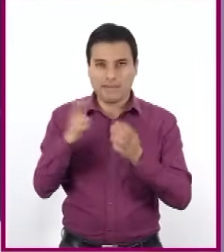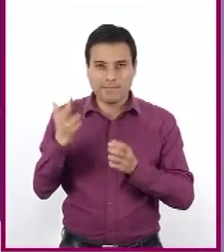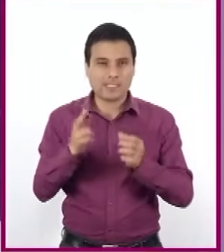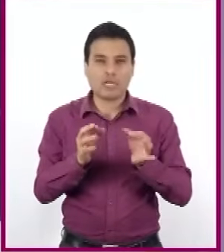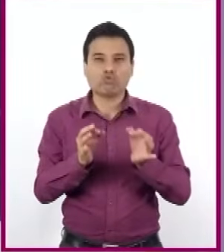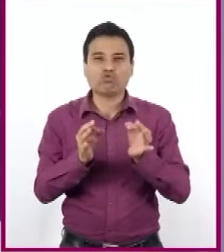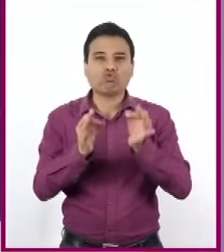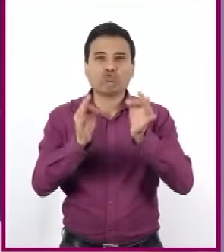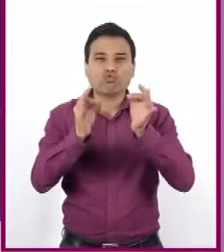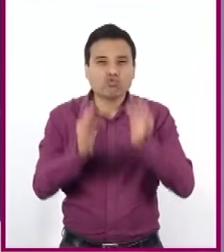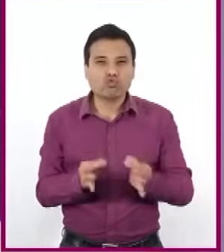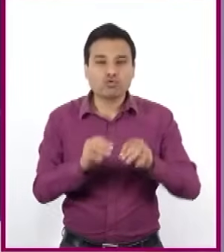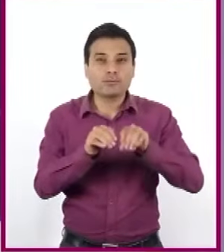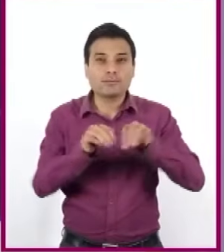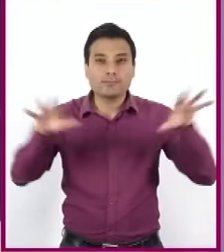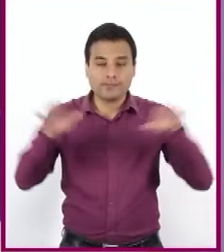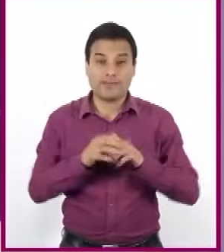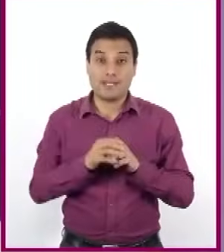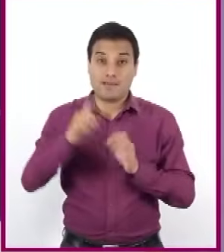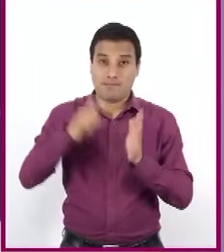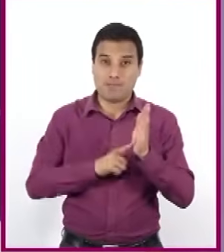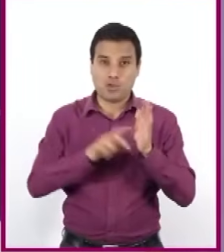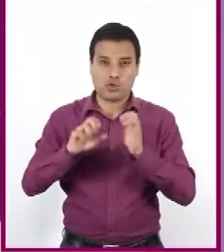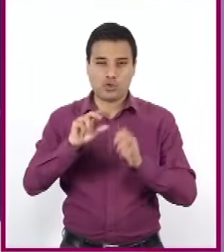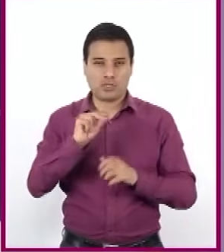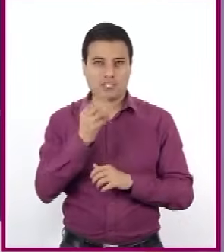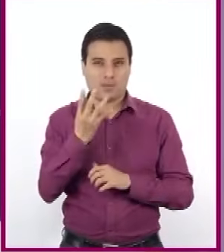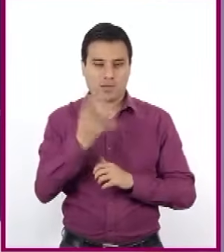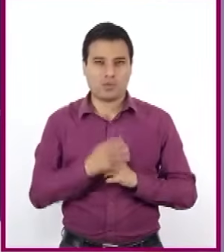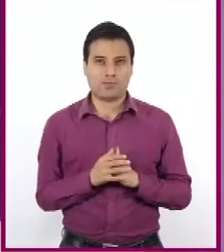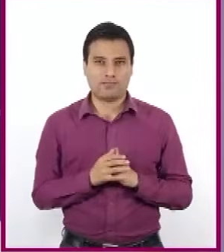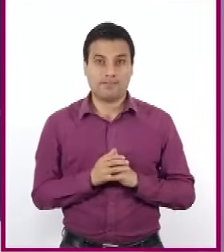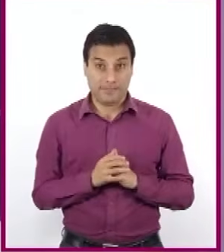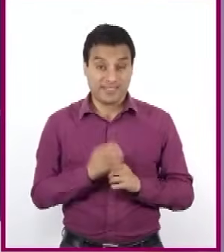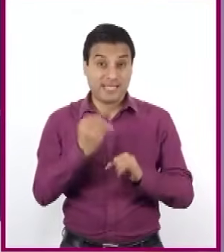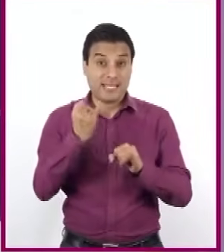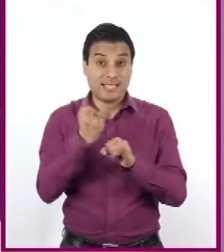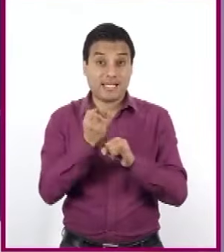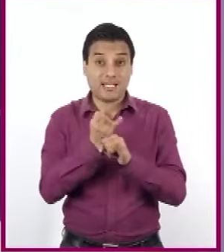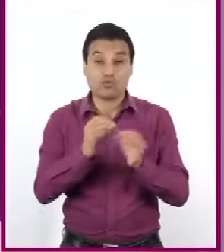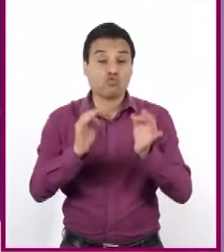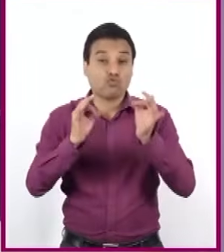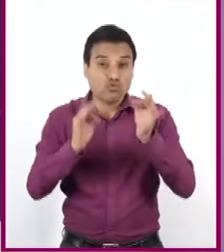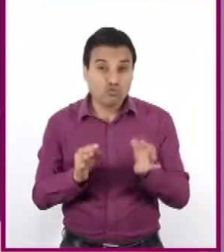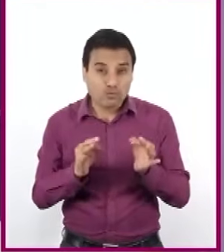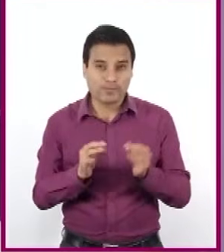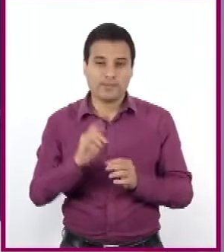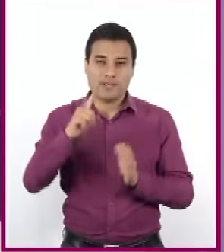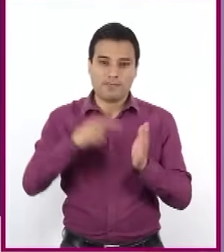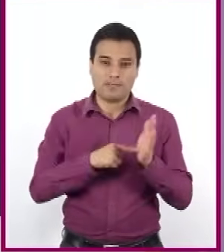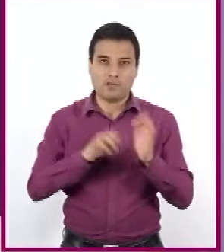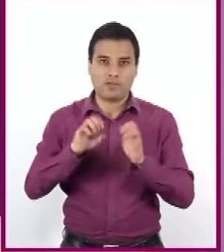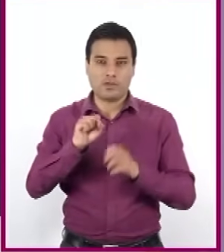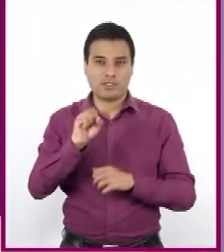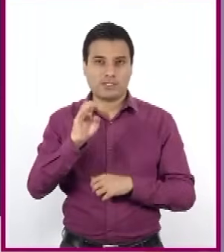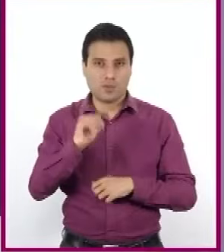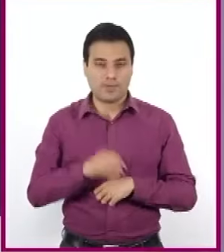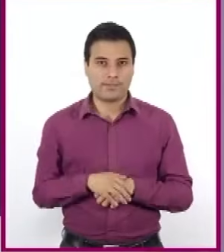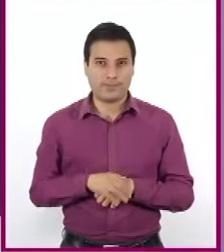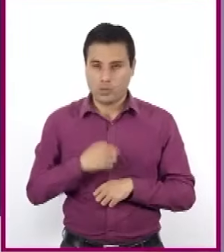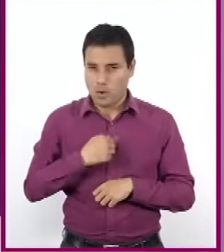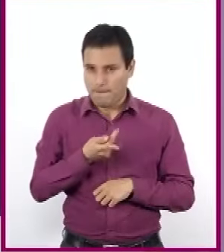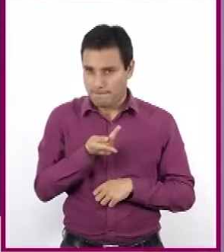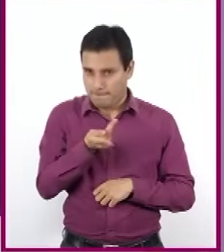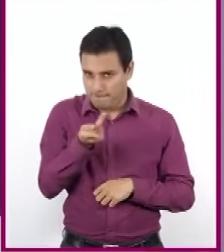se popularizó a partir de 1884 y el Internet en 1969. La